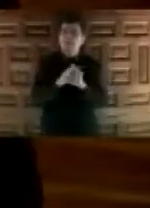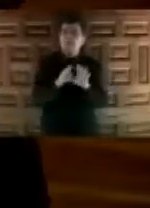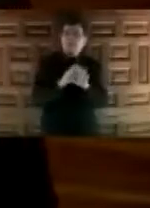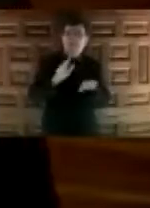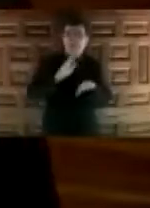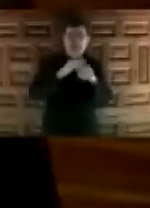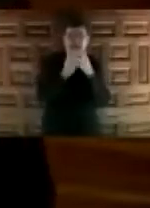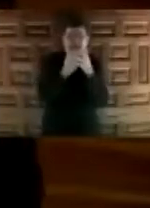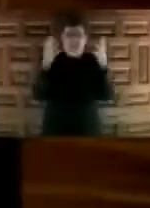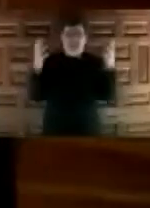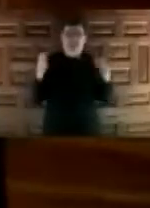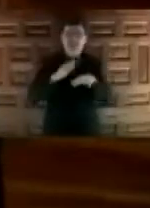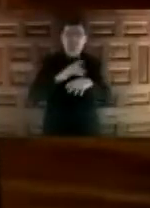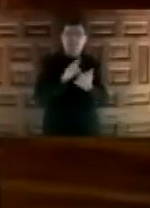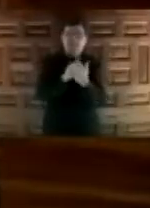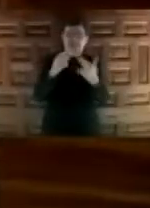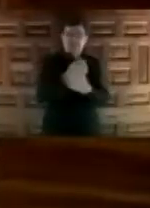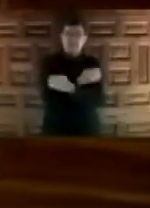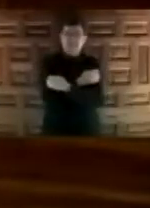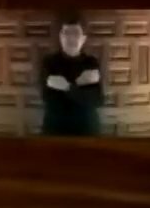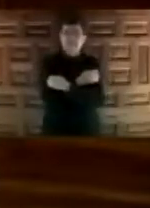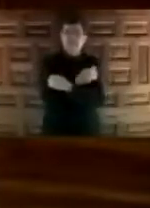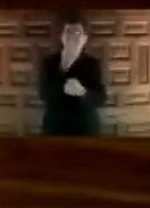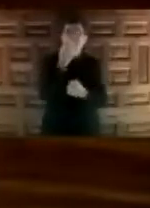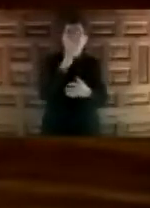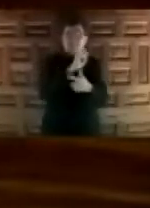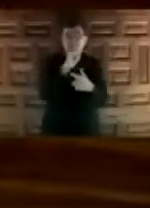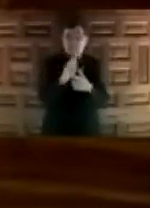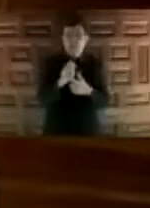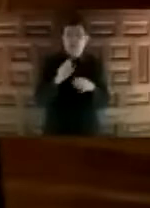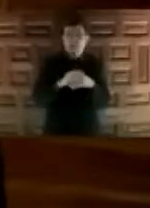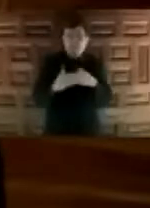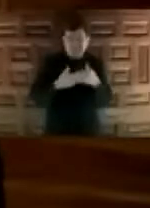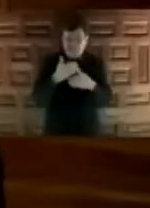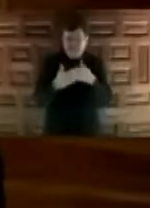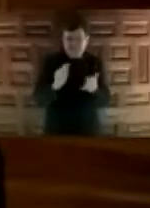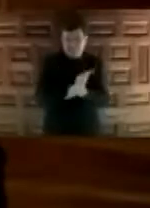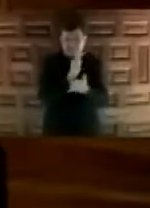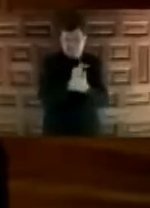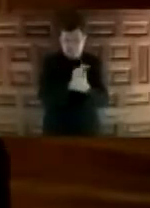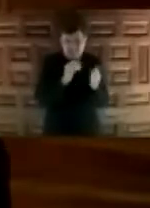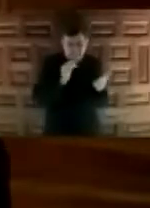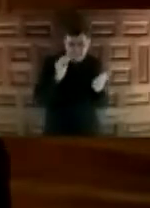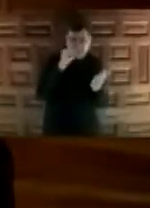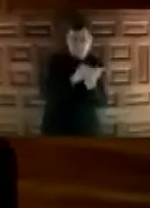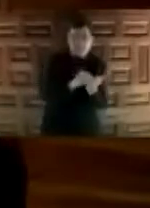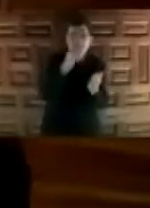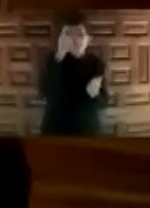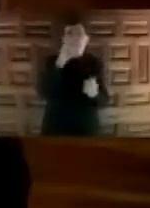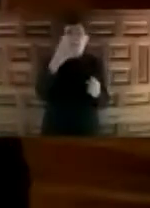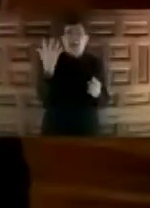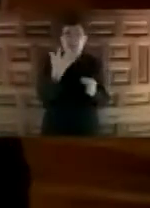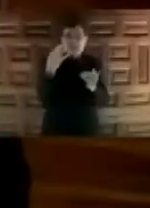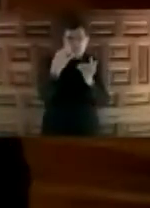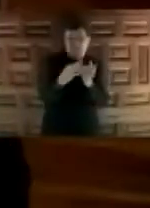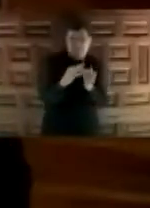darle dimensiones al derecho a la educación. Y entonces avanzamos colocando en la ley que para que se cumpla